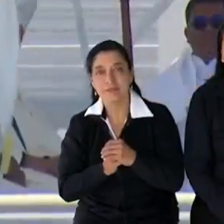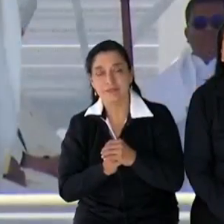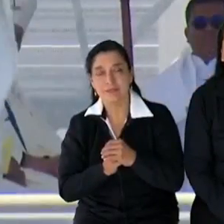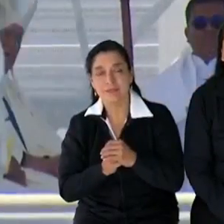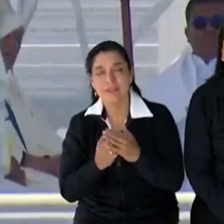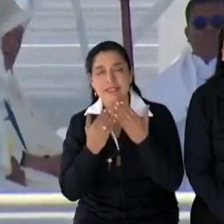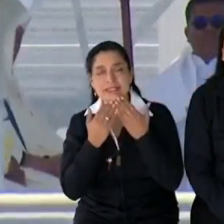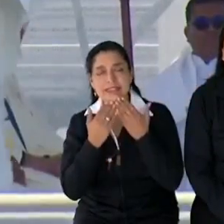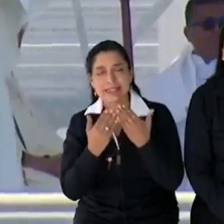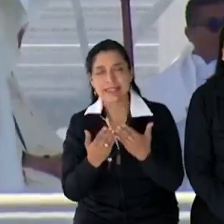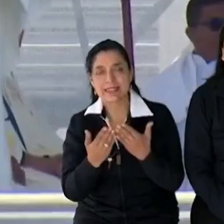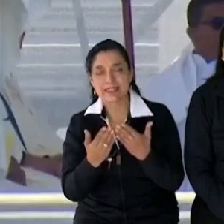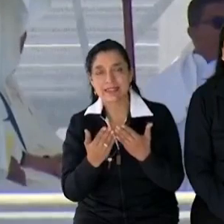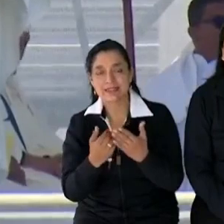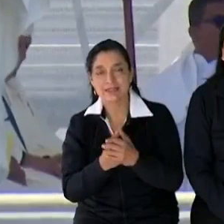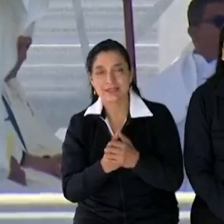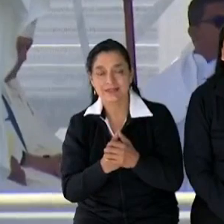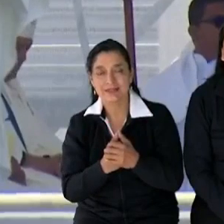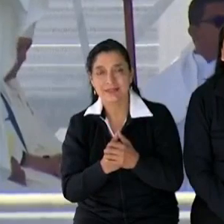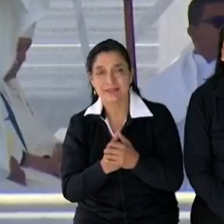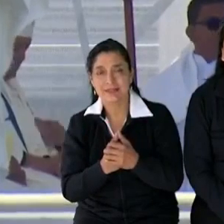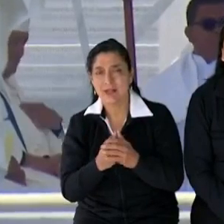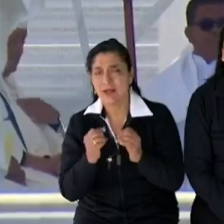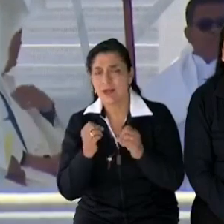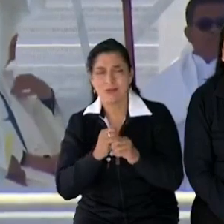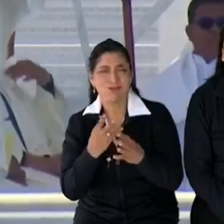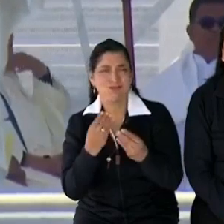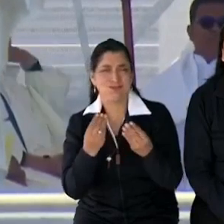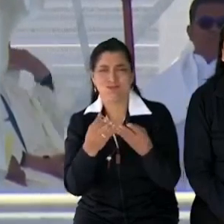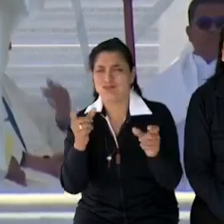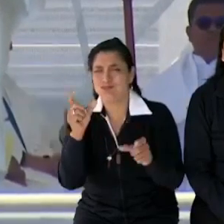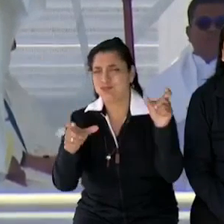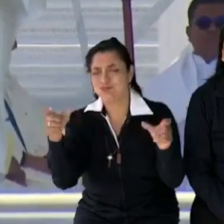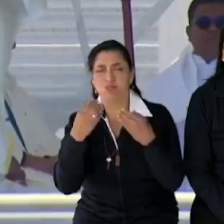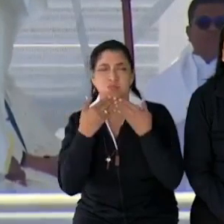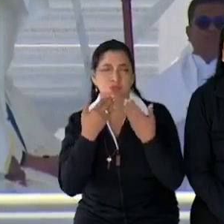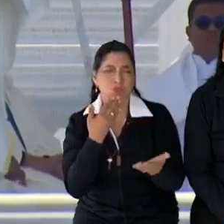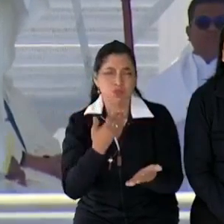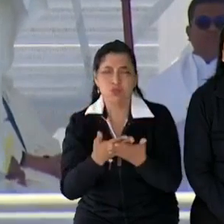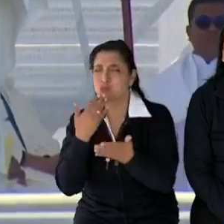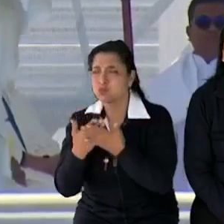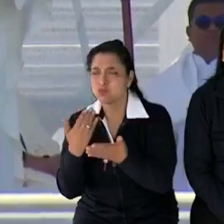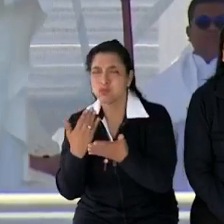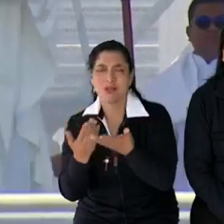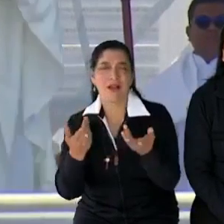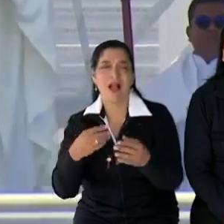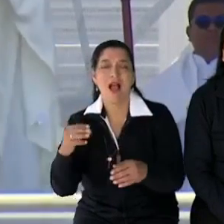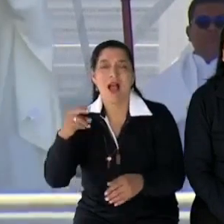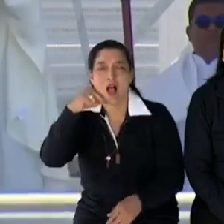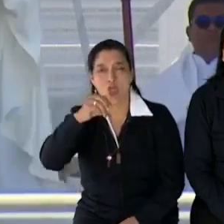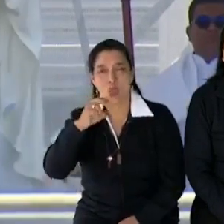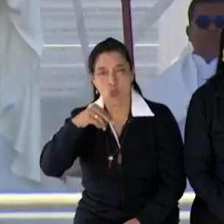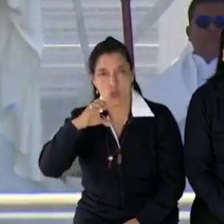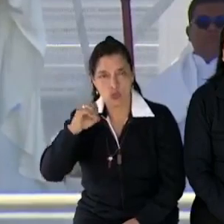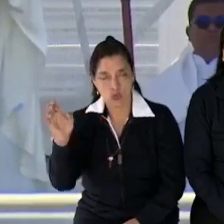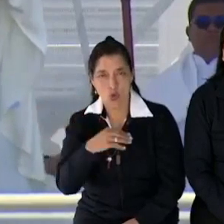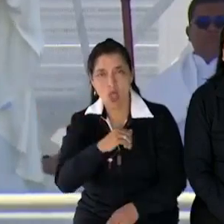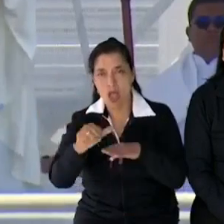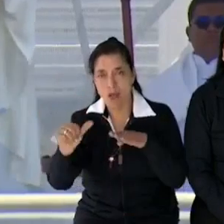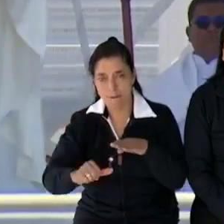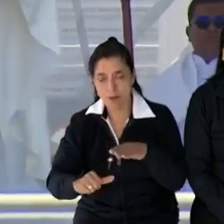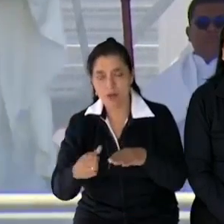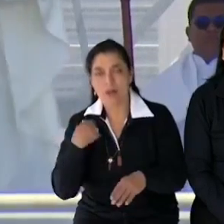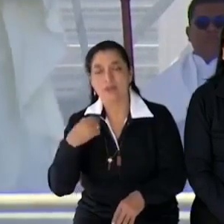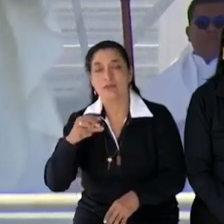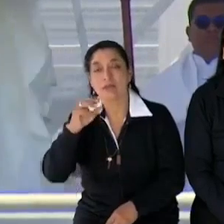Y la gratitud pues, es inmensa al señor Nuncio Apostólico,